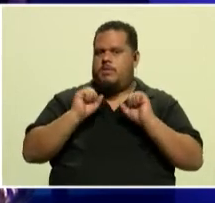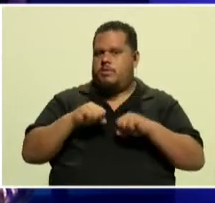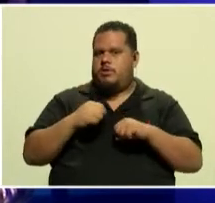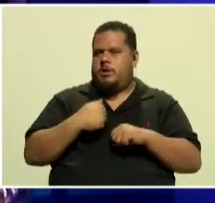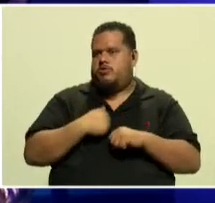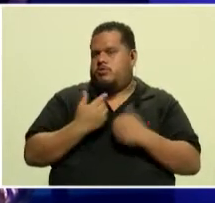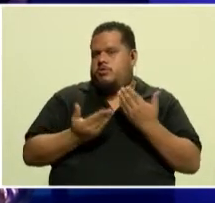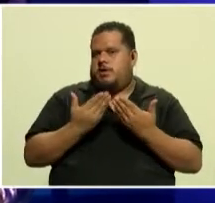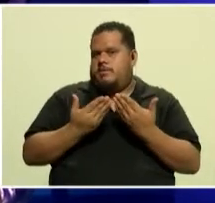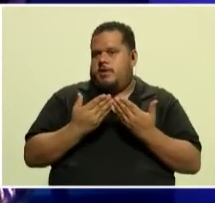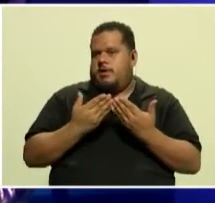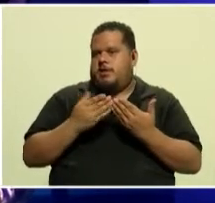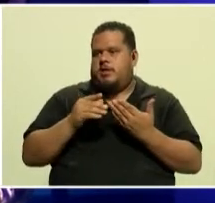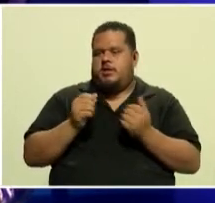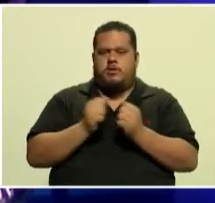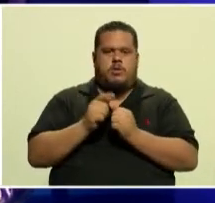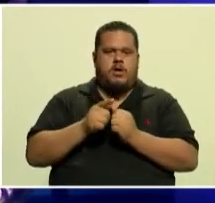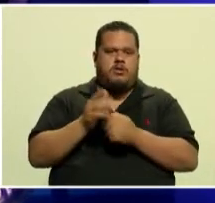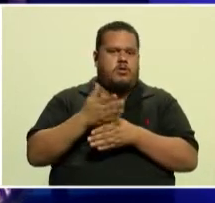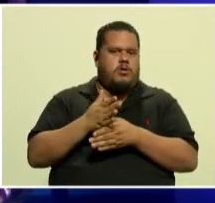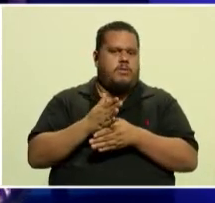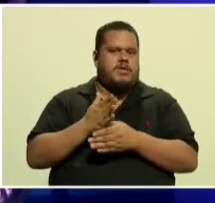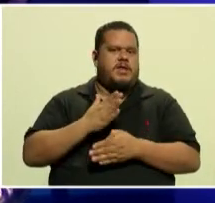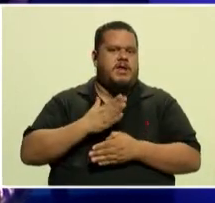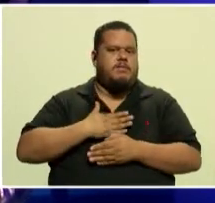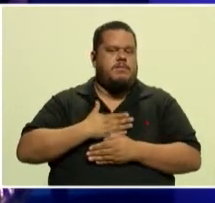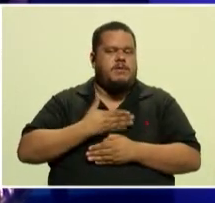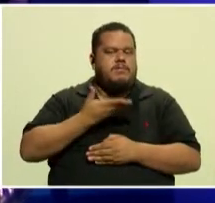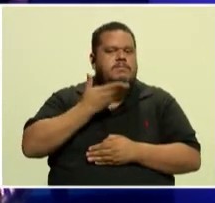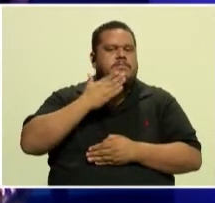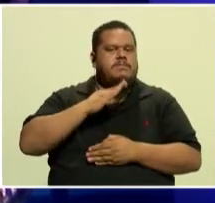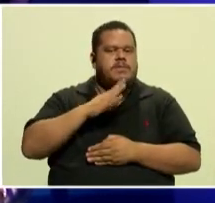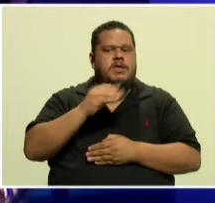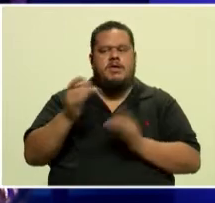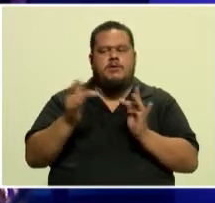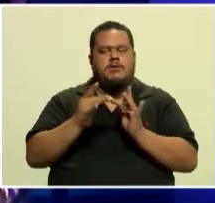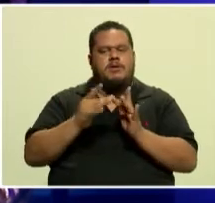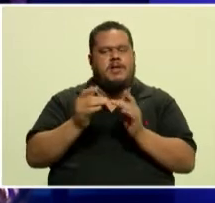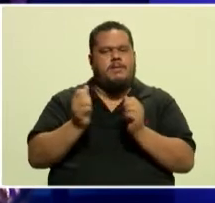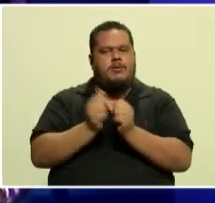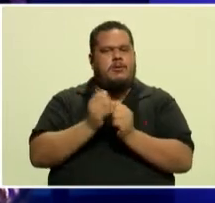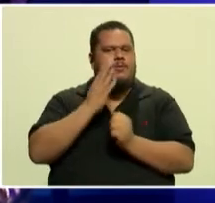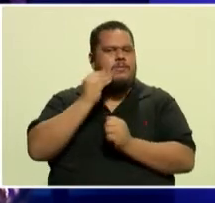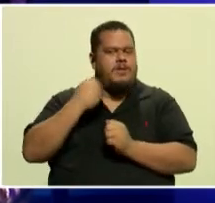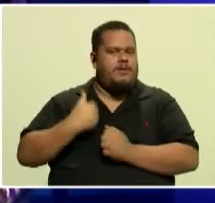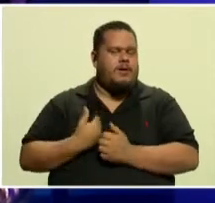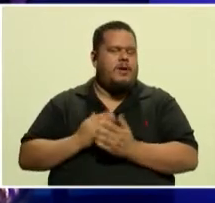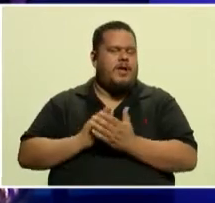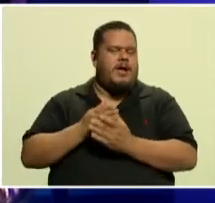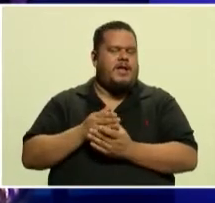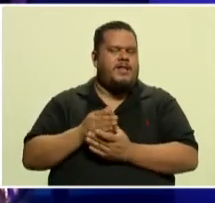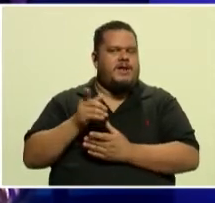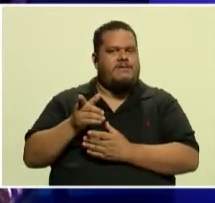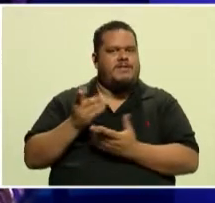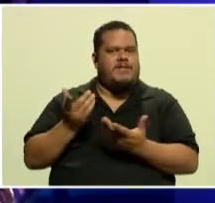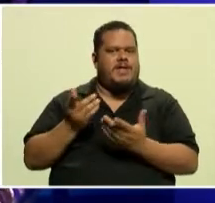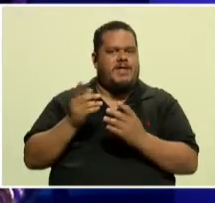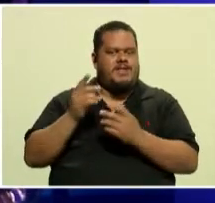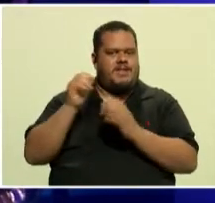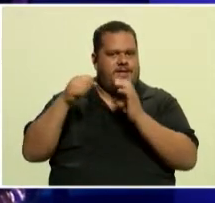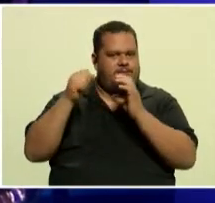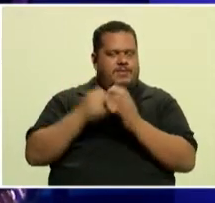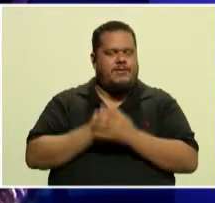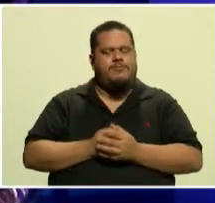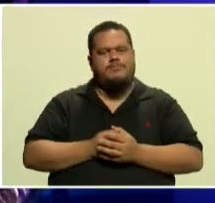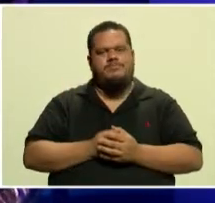yo tal vez en ese gesto compartir mi respiración con él y conectarme con él a través de ese performance. Qué maravilla. Sí,